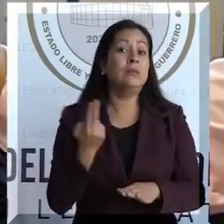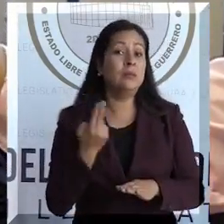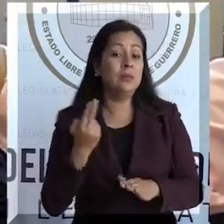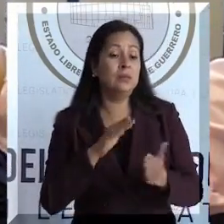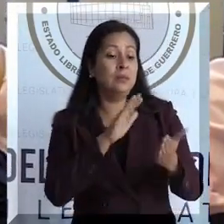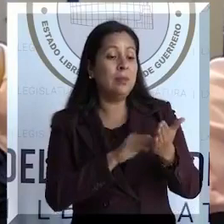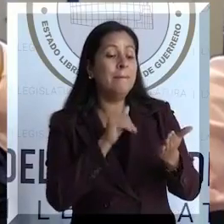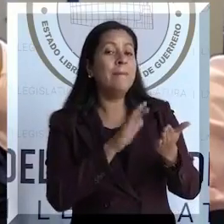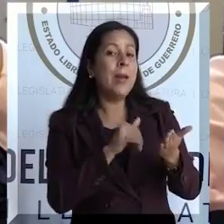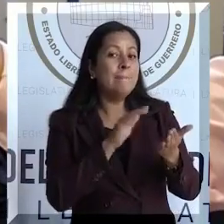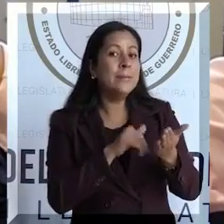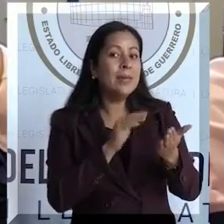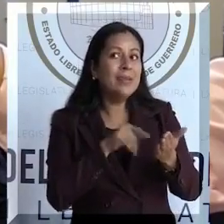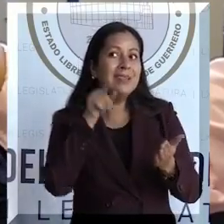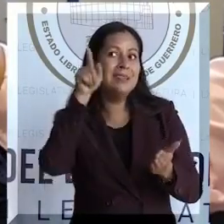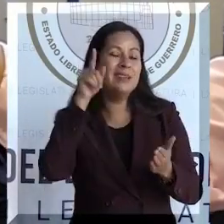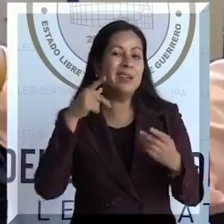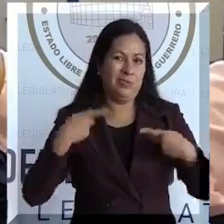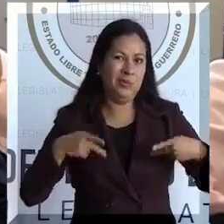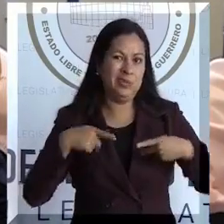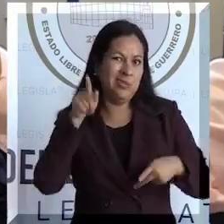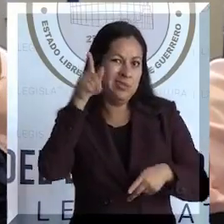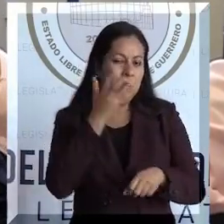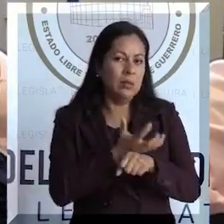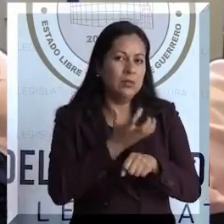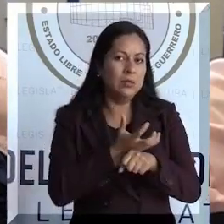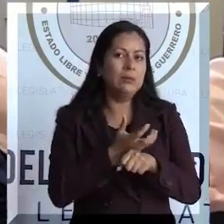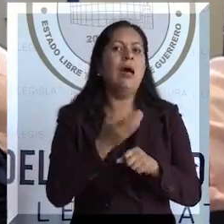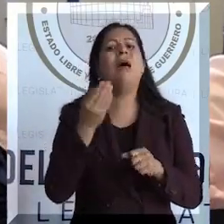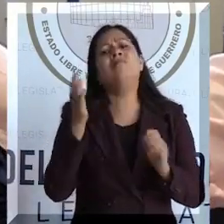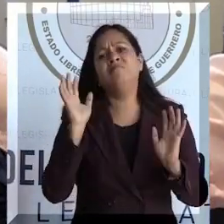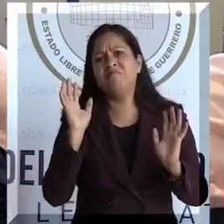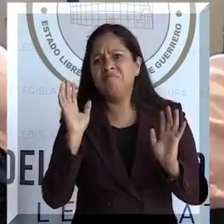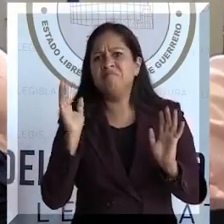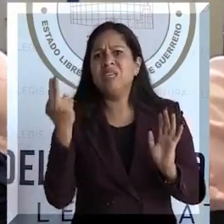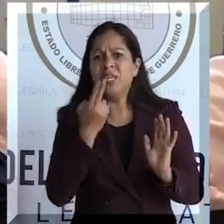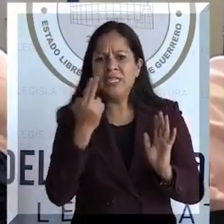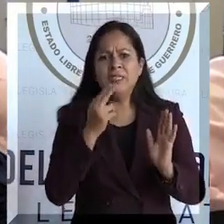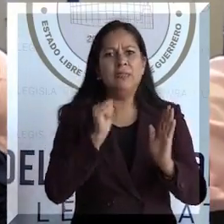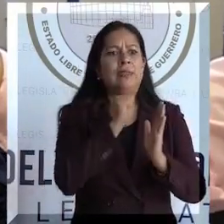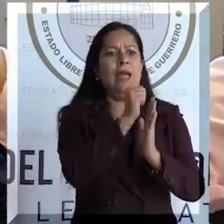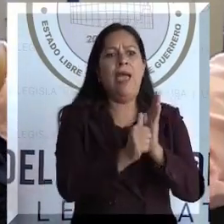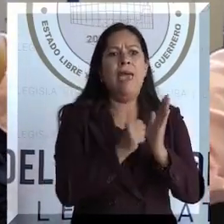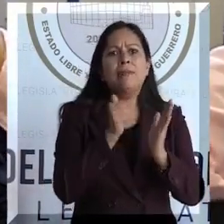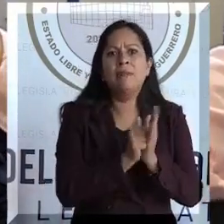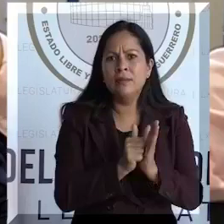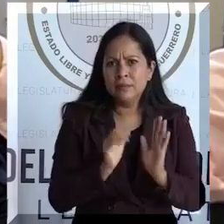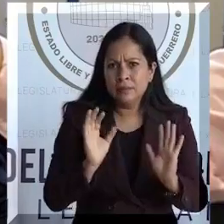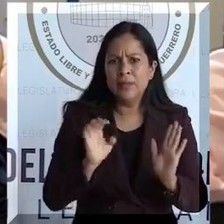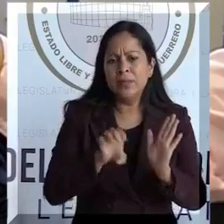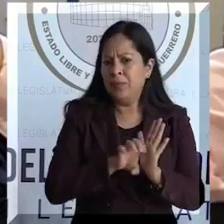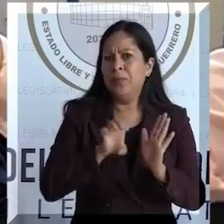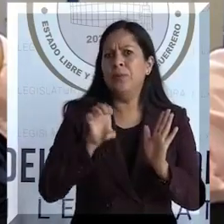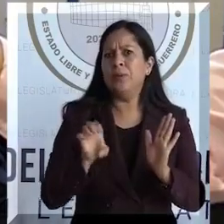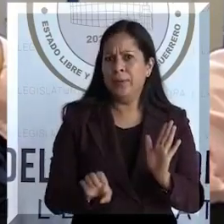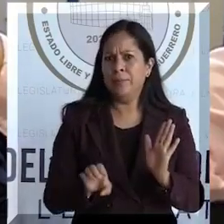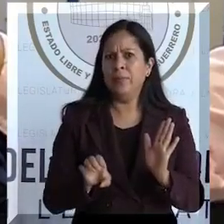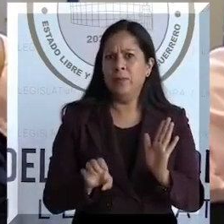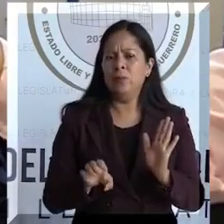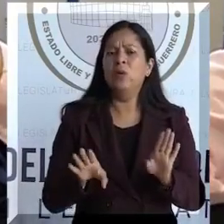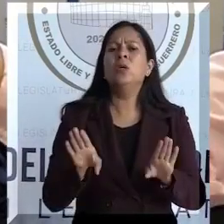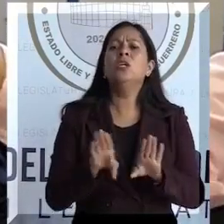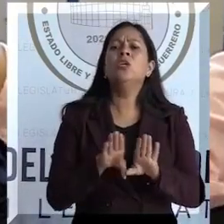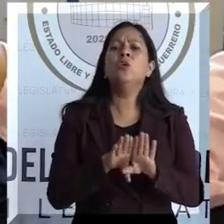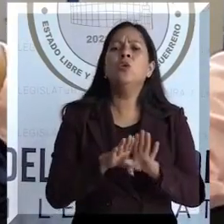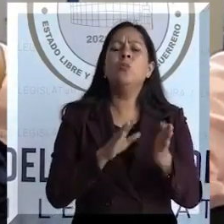solicitar documentaciones aquí. Por ejemplo, un acta de nacimiento, una constancia de erradicación.